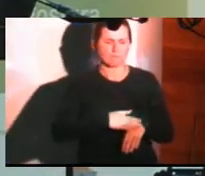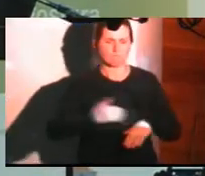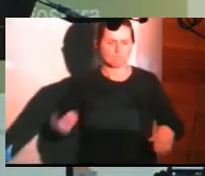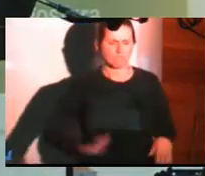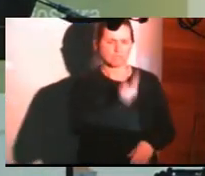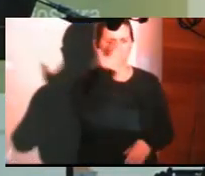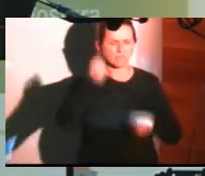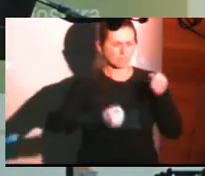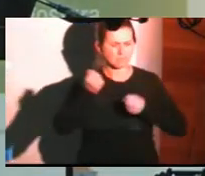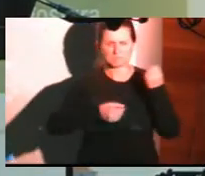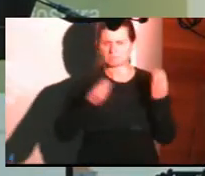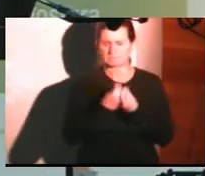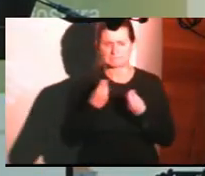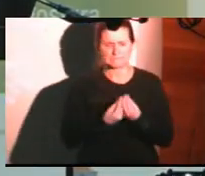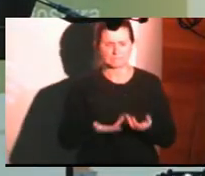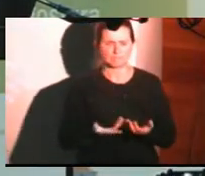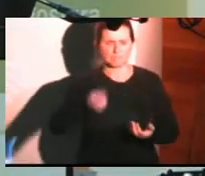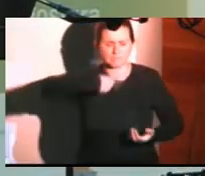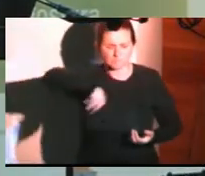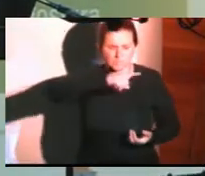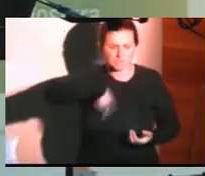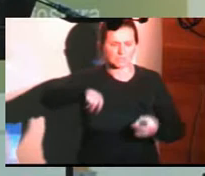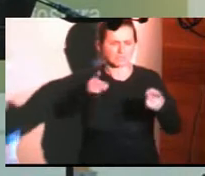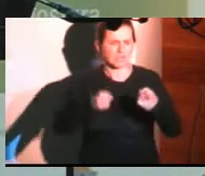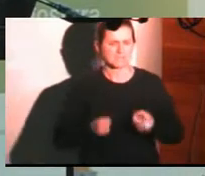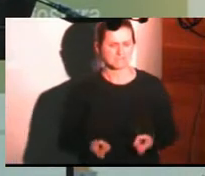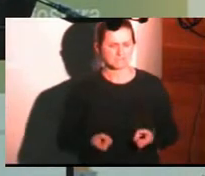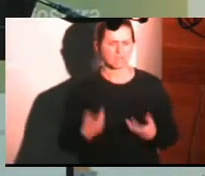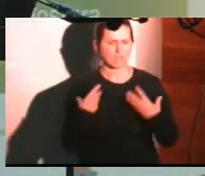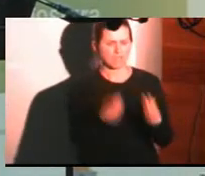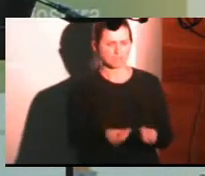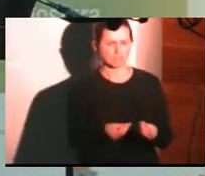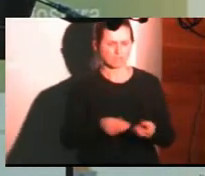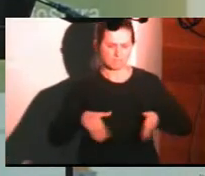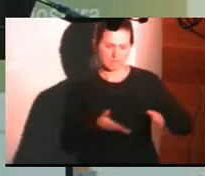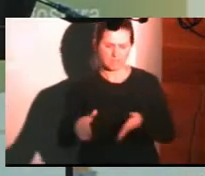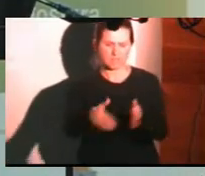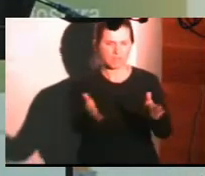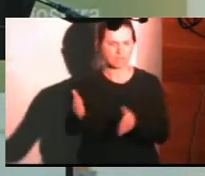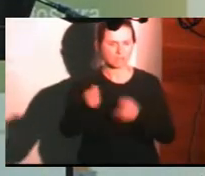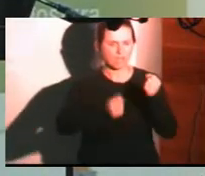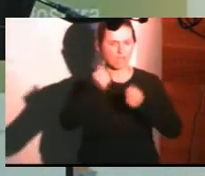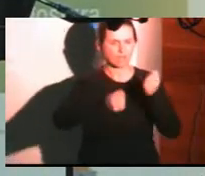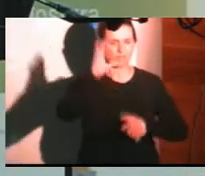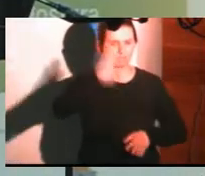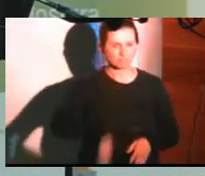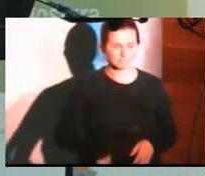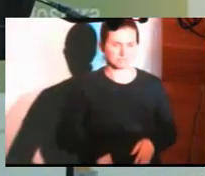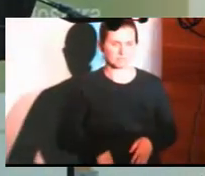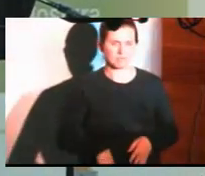generar sistemas en telemedicina, en teleeducación, en teletrabajo, en teleseguridad, mecanismos